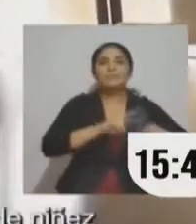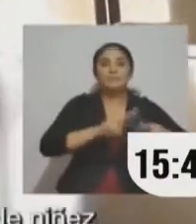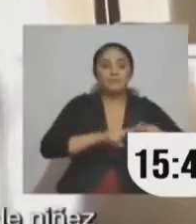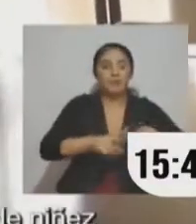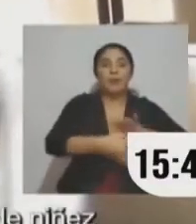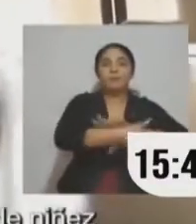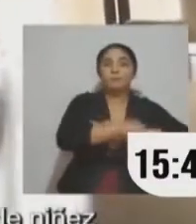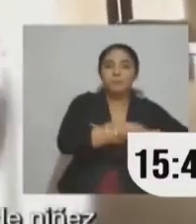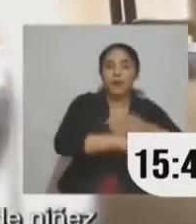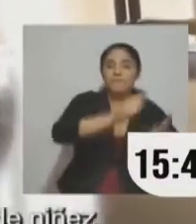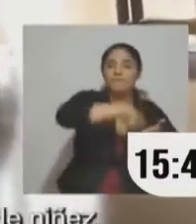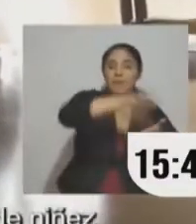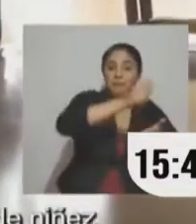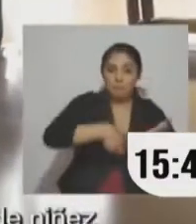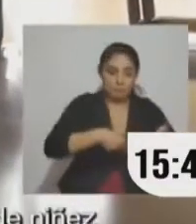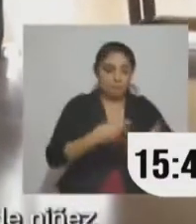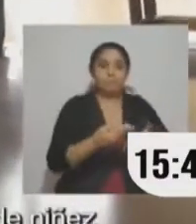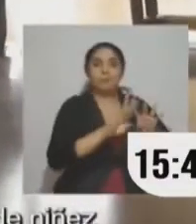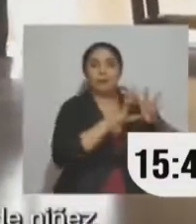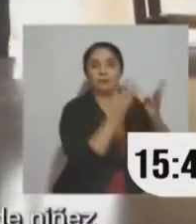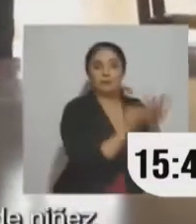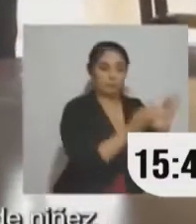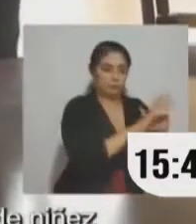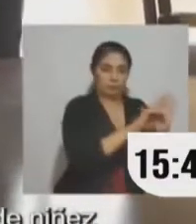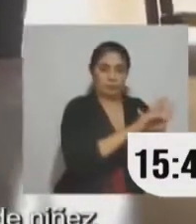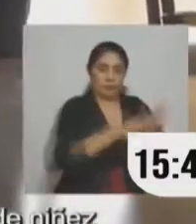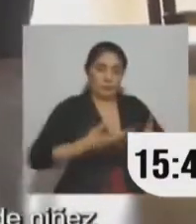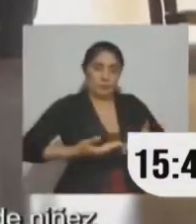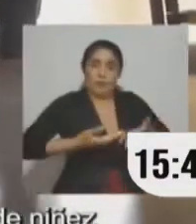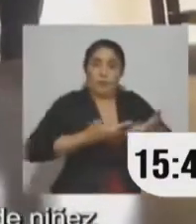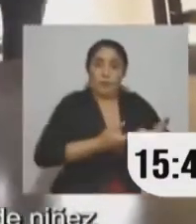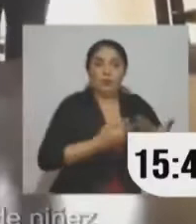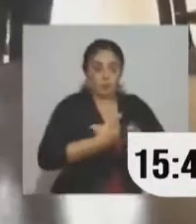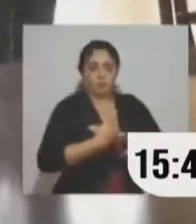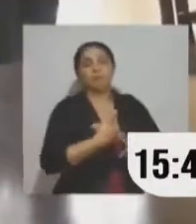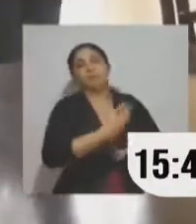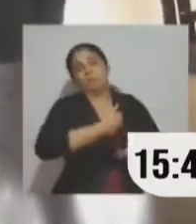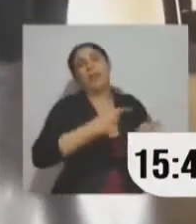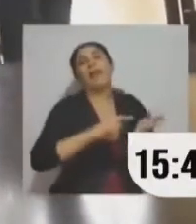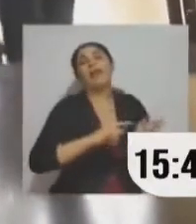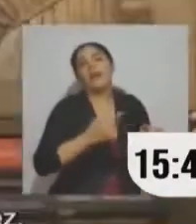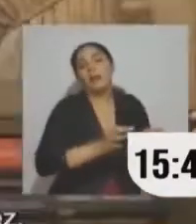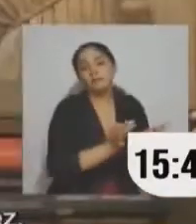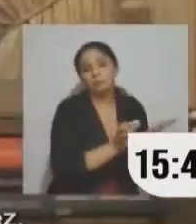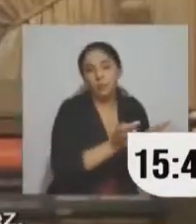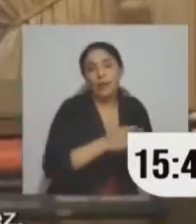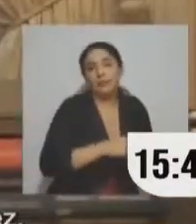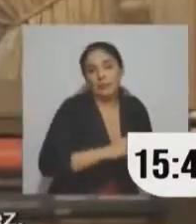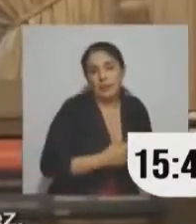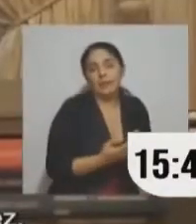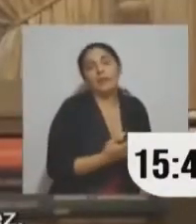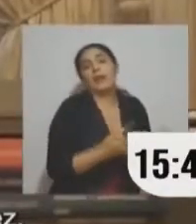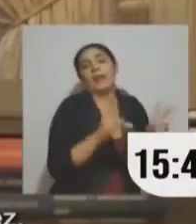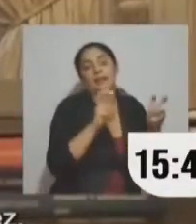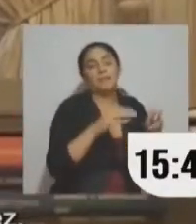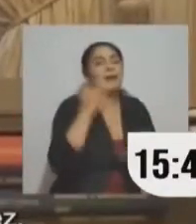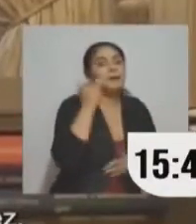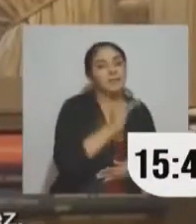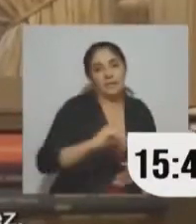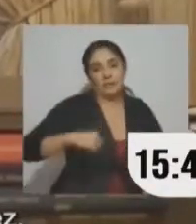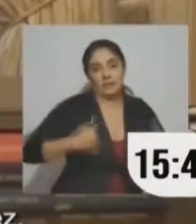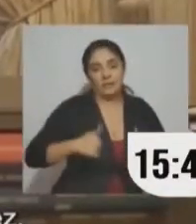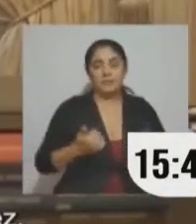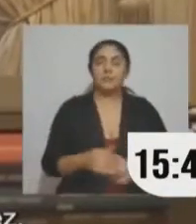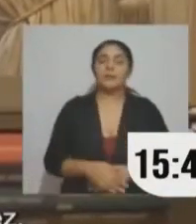tiene que ser un trabajo permanente y constante con ellas y ellos. Sí, Consu, en general este despertar que ha habido,